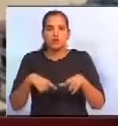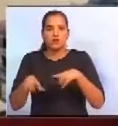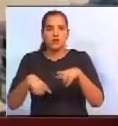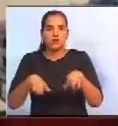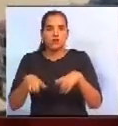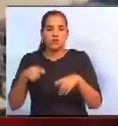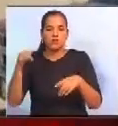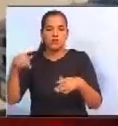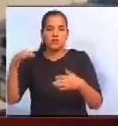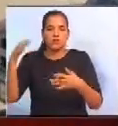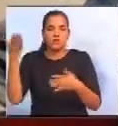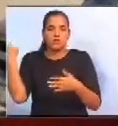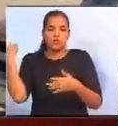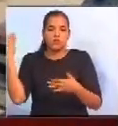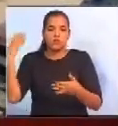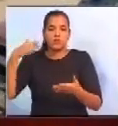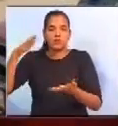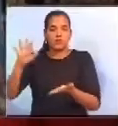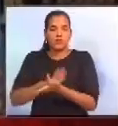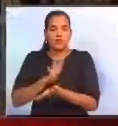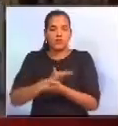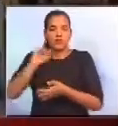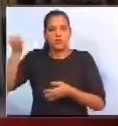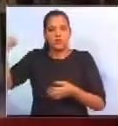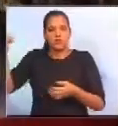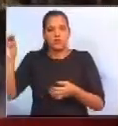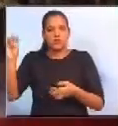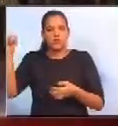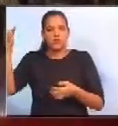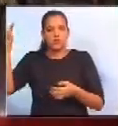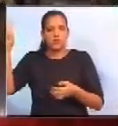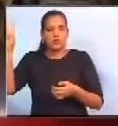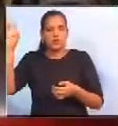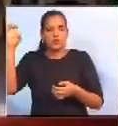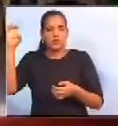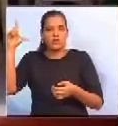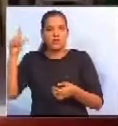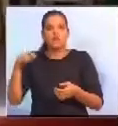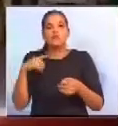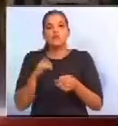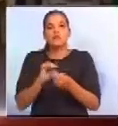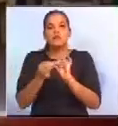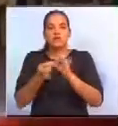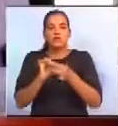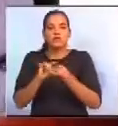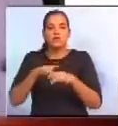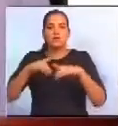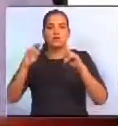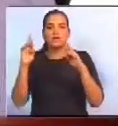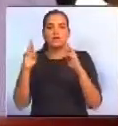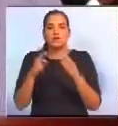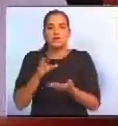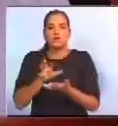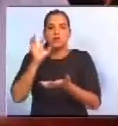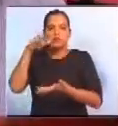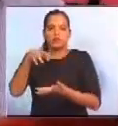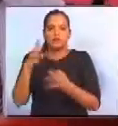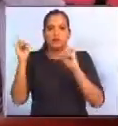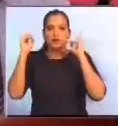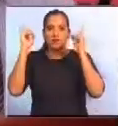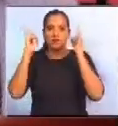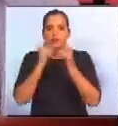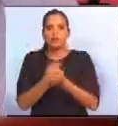unidad educativa Jambelí, debido al proyecto de regeneración del balneario Las Palmas. Eloy Barberán, director